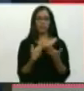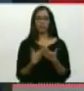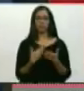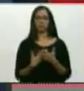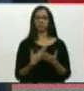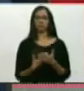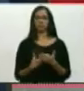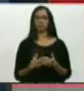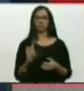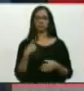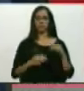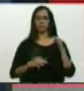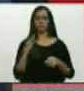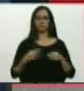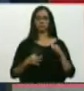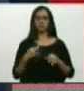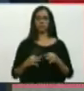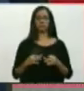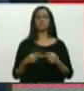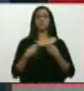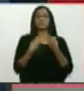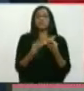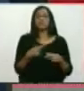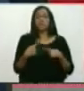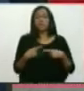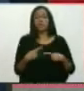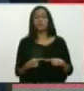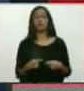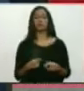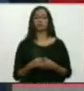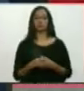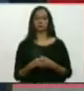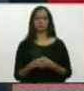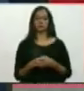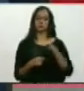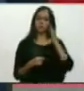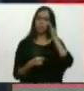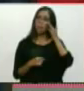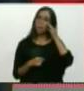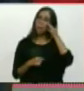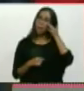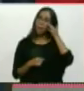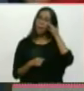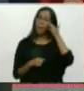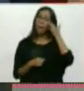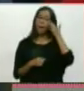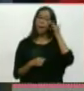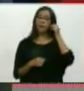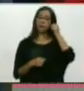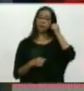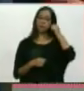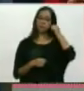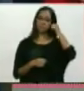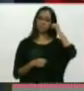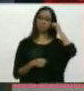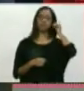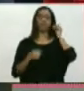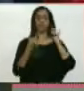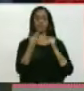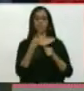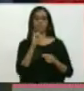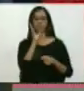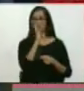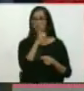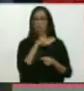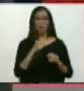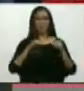en Primero Justicia, la división en Voluntad Popular, la división en Acción Democrática. Este es un punto, porque aquí dicen que no hay división